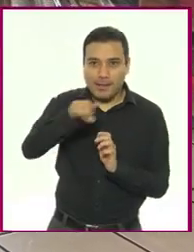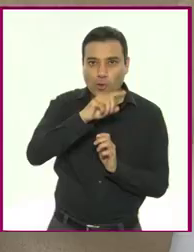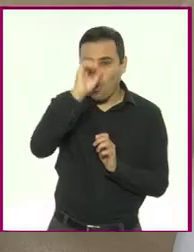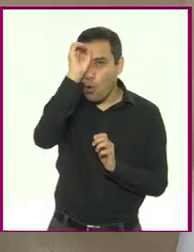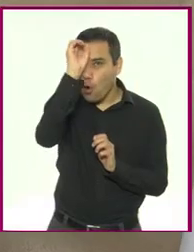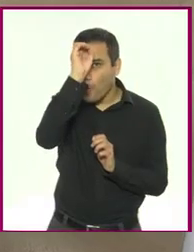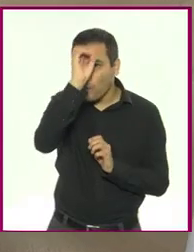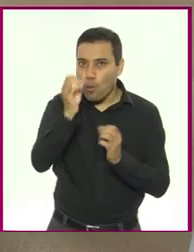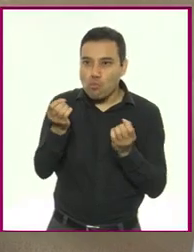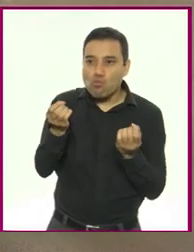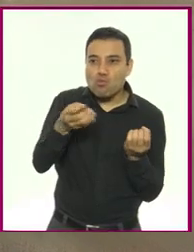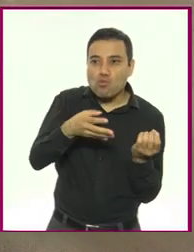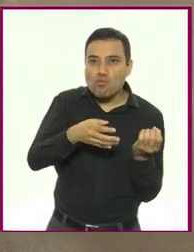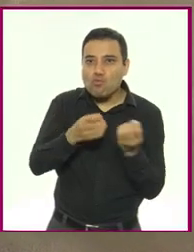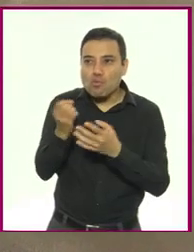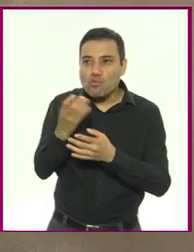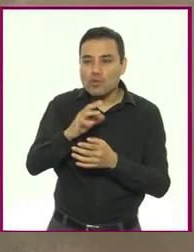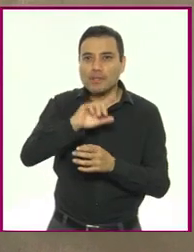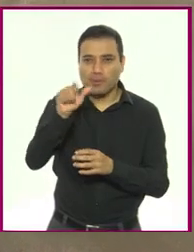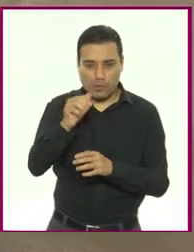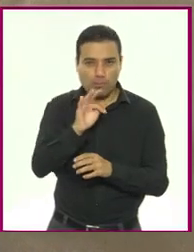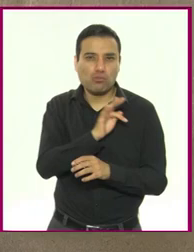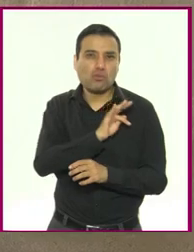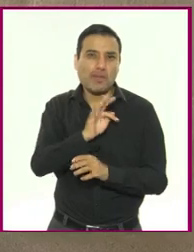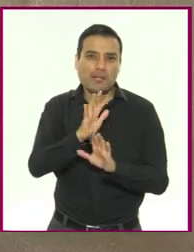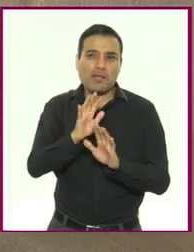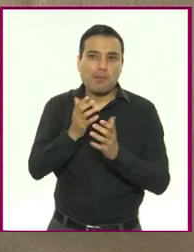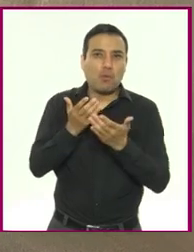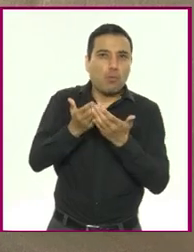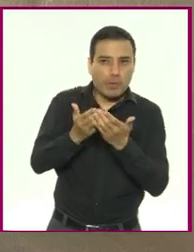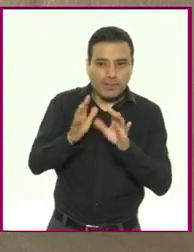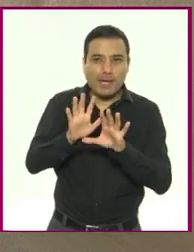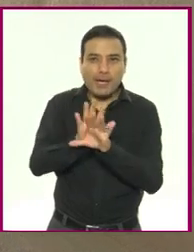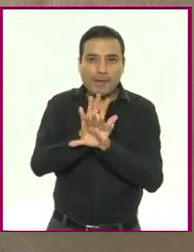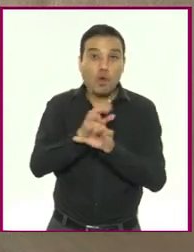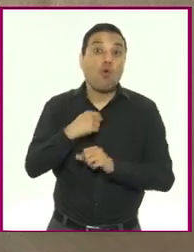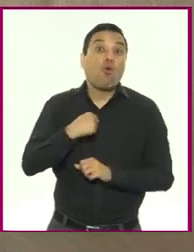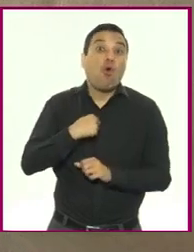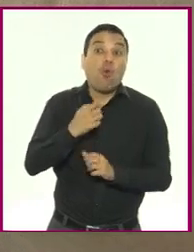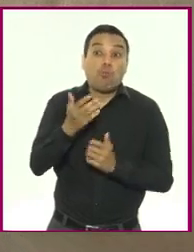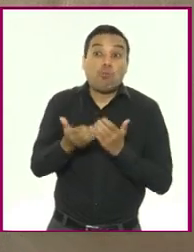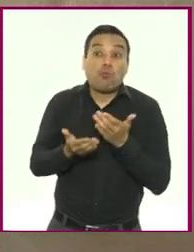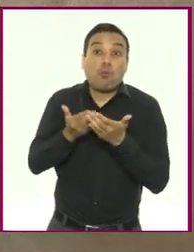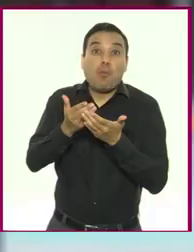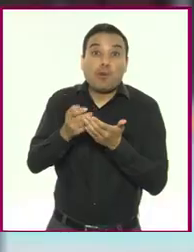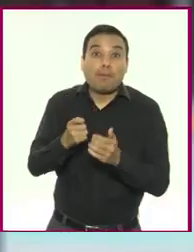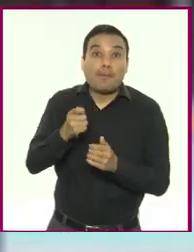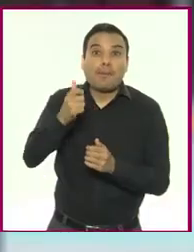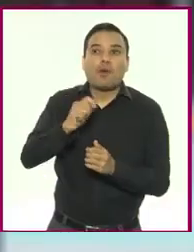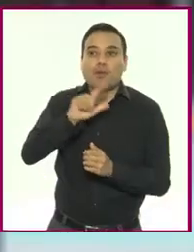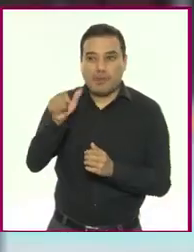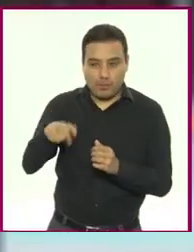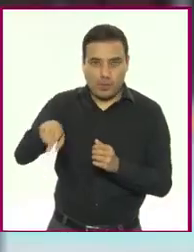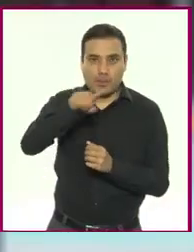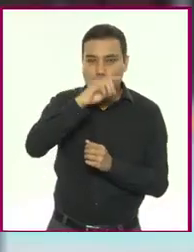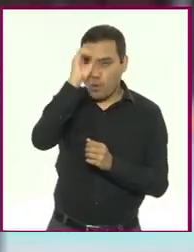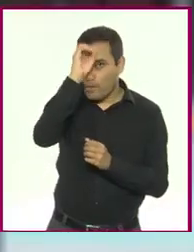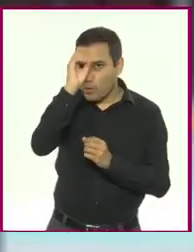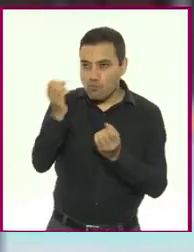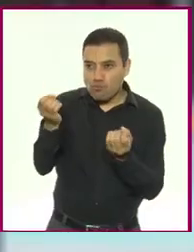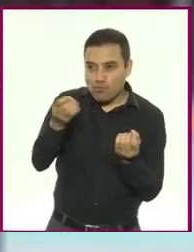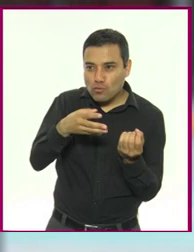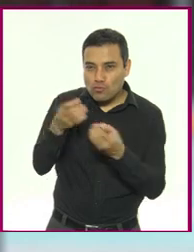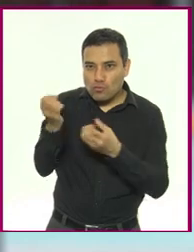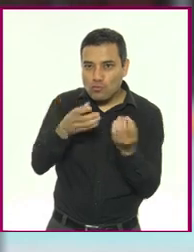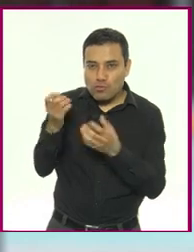ese proceso se vaya modificando porque pues yo planteo algo pero la idea es que ellos retroalimenten y posteriormente